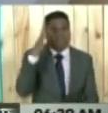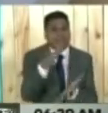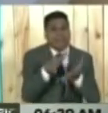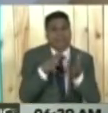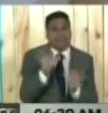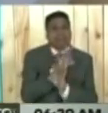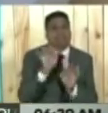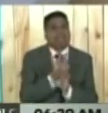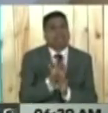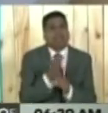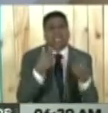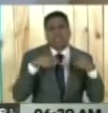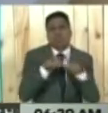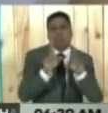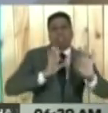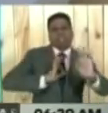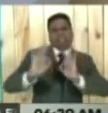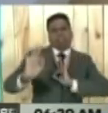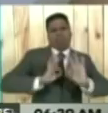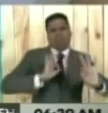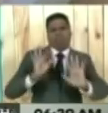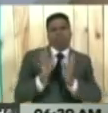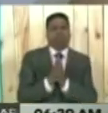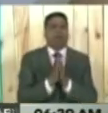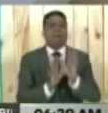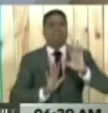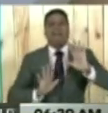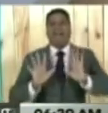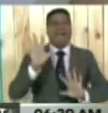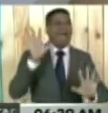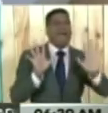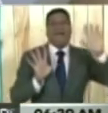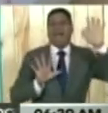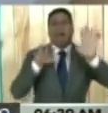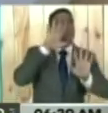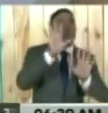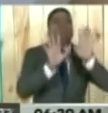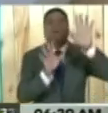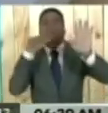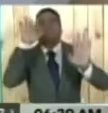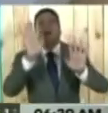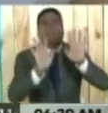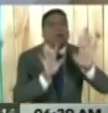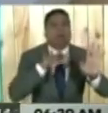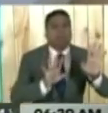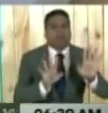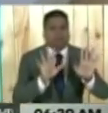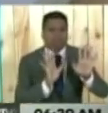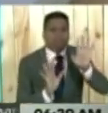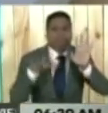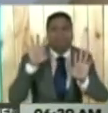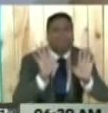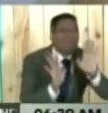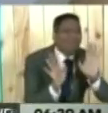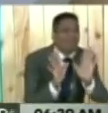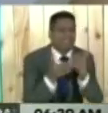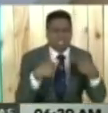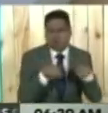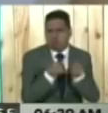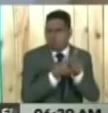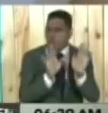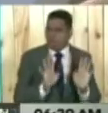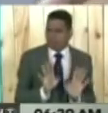hicieron una pantomima. Nosotros, junto a Jorge Rodríguez, que es el que dirige la Comisión de Revisión de